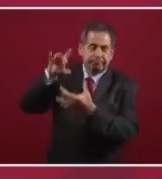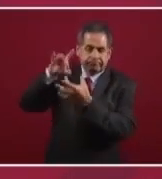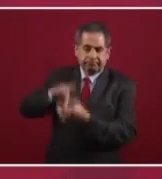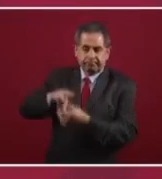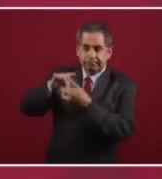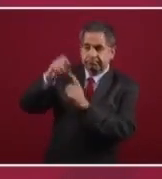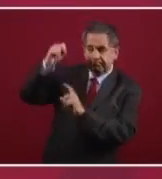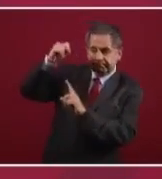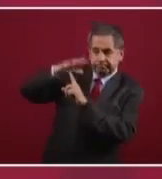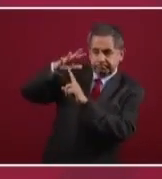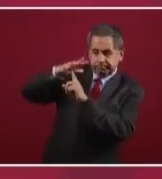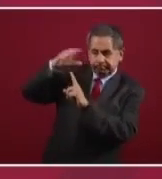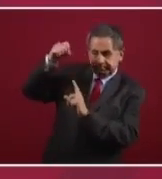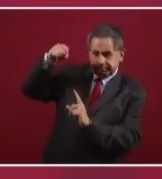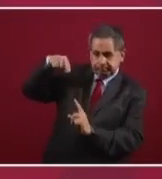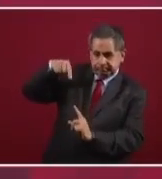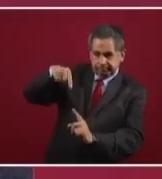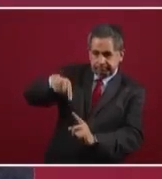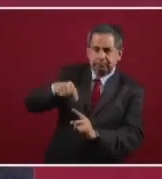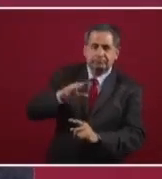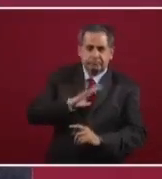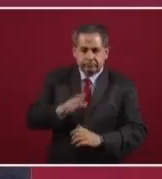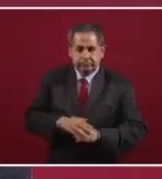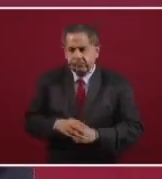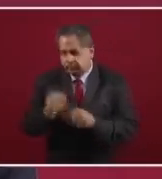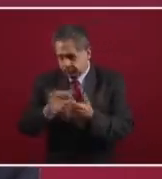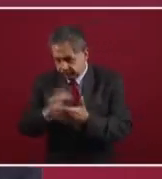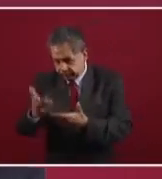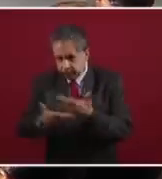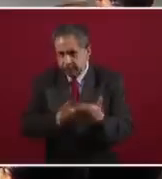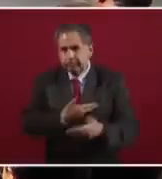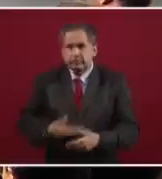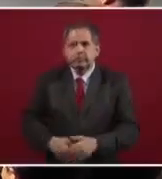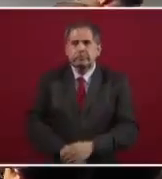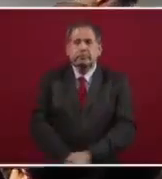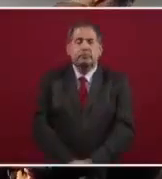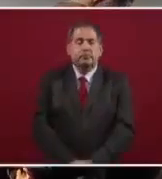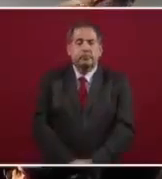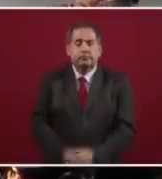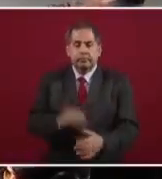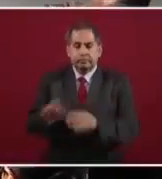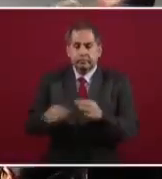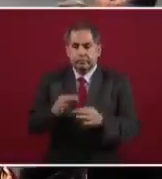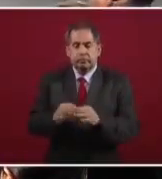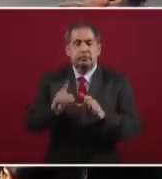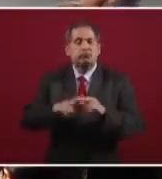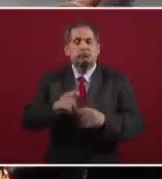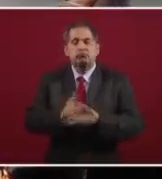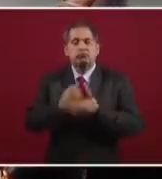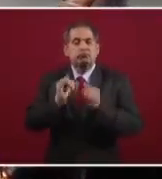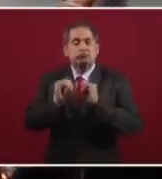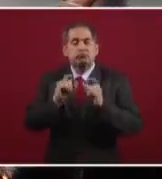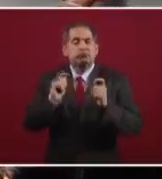telefonía satelital. Muchas gracias, presidente. Sí, ya está. A ver, ¿quién traduce?